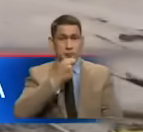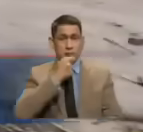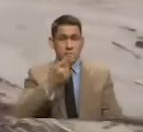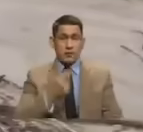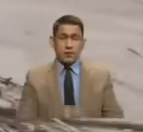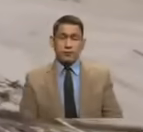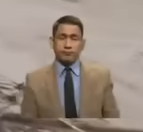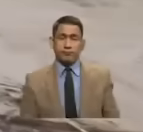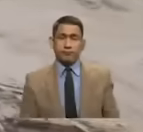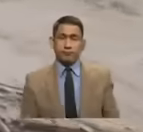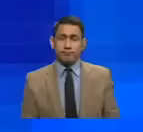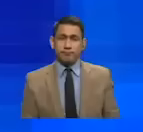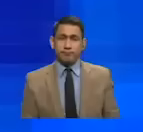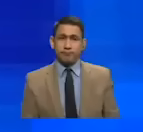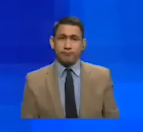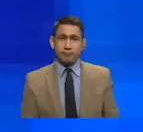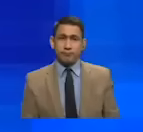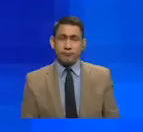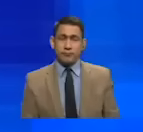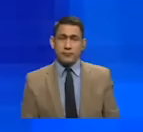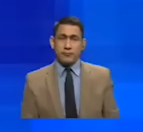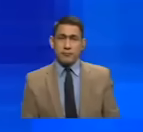Televisión.